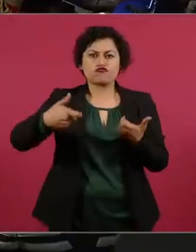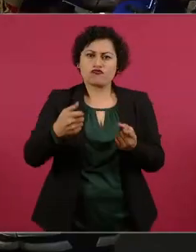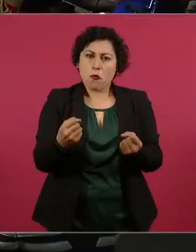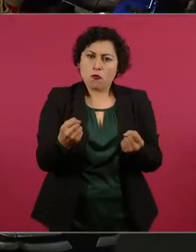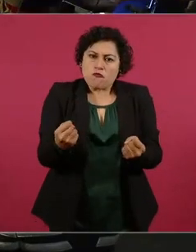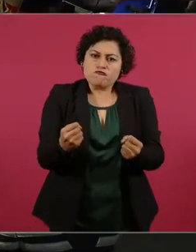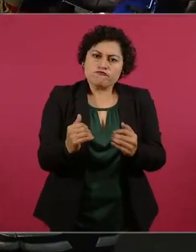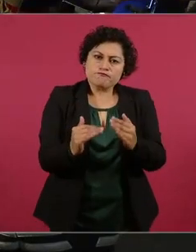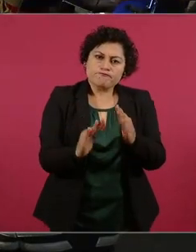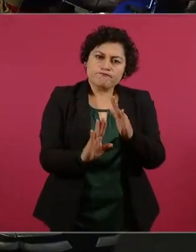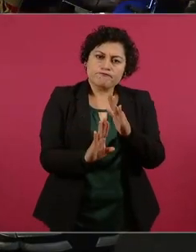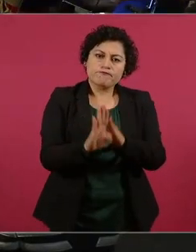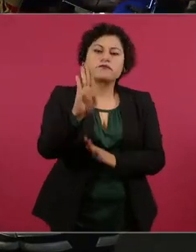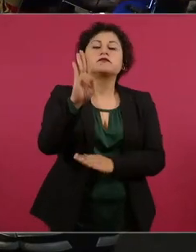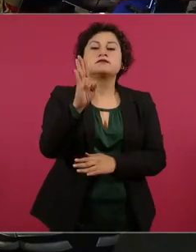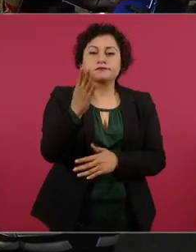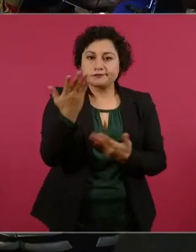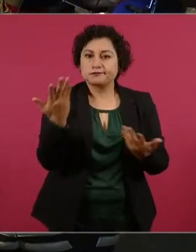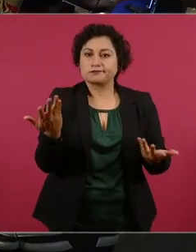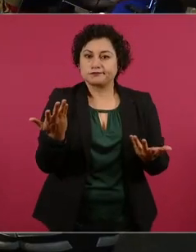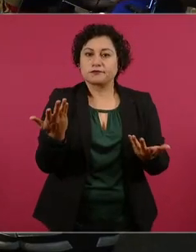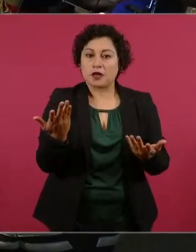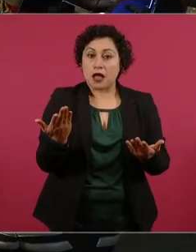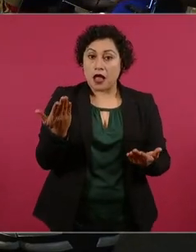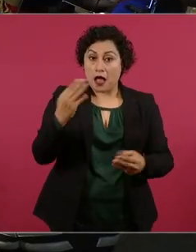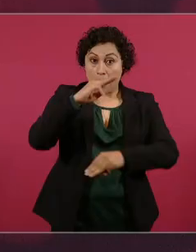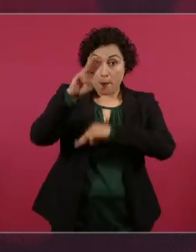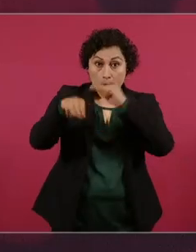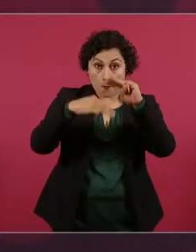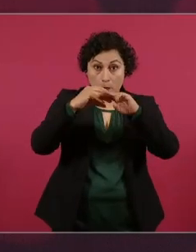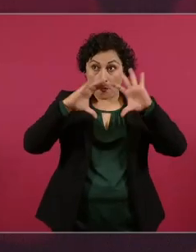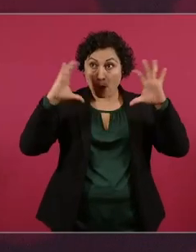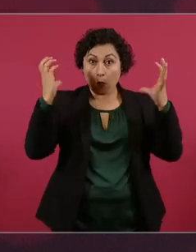es de las economías más fuertes del mundo.